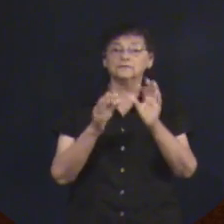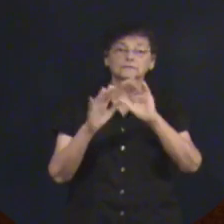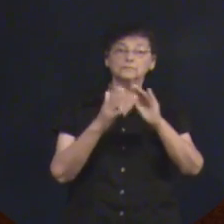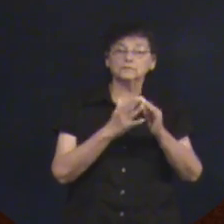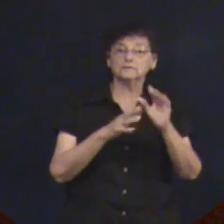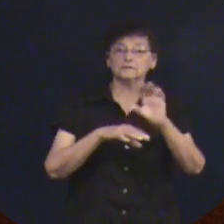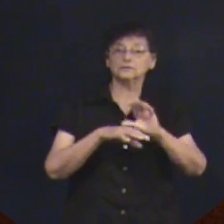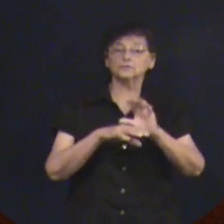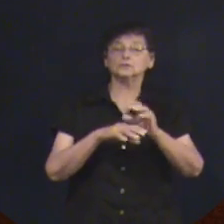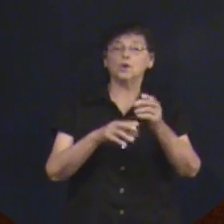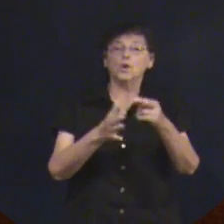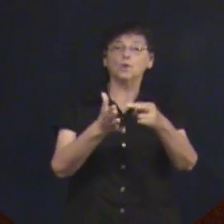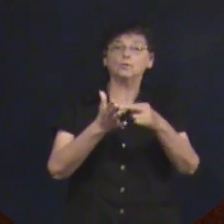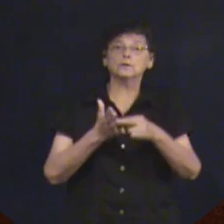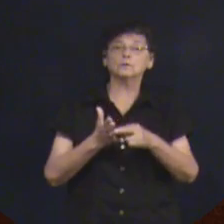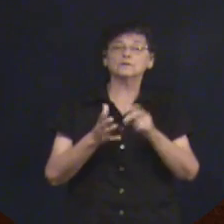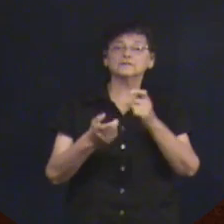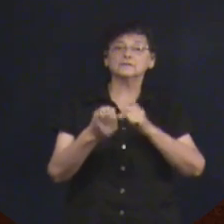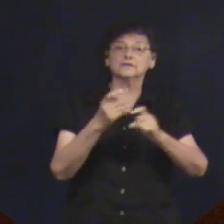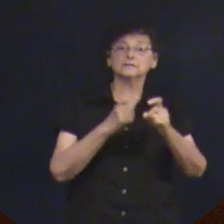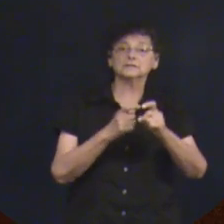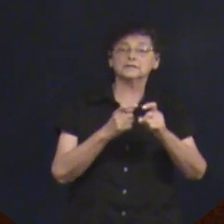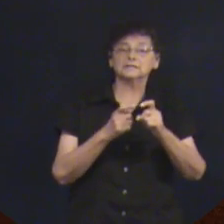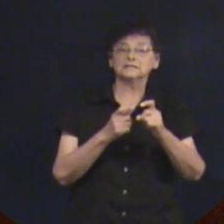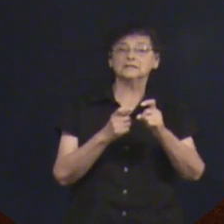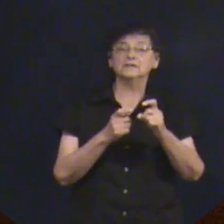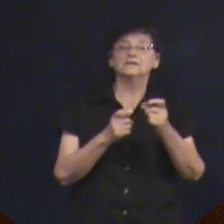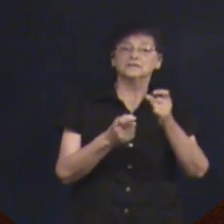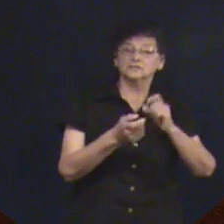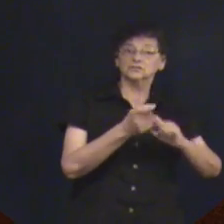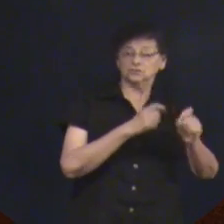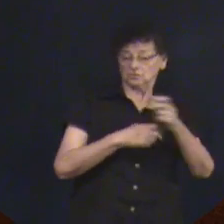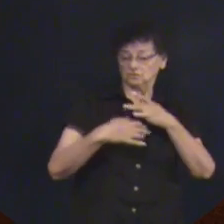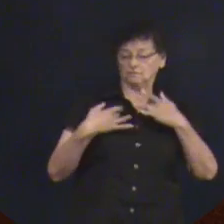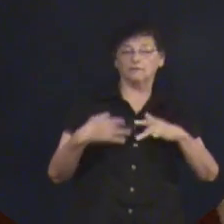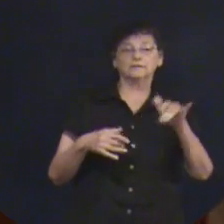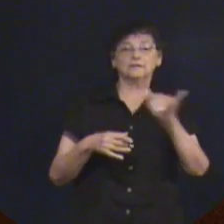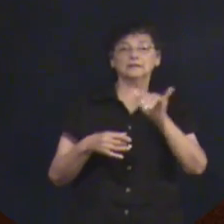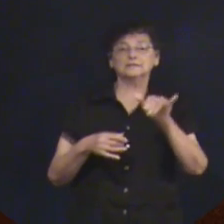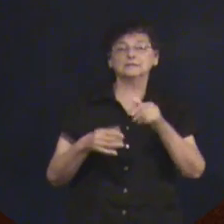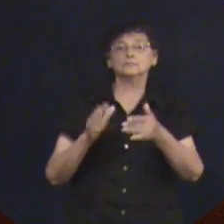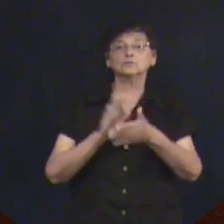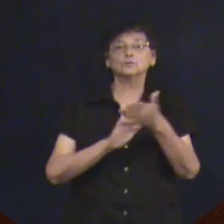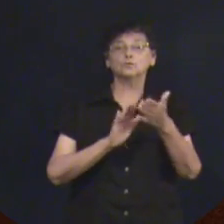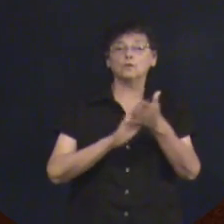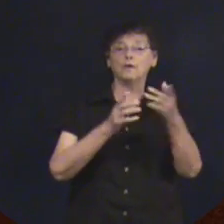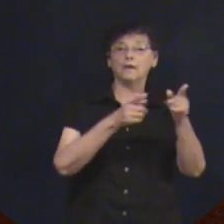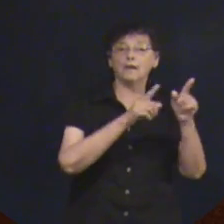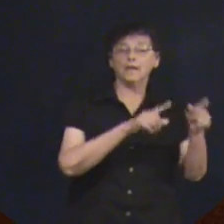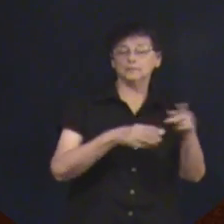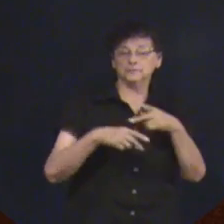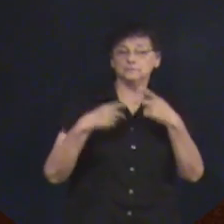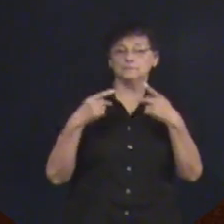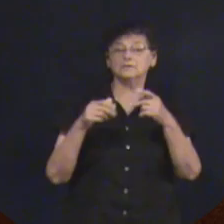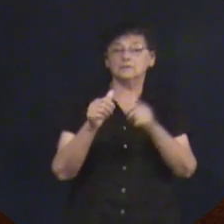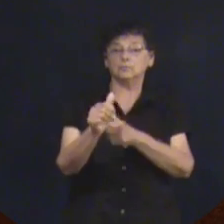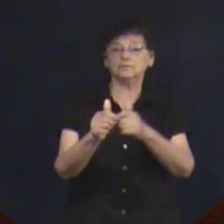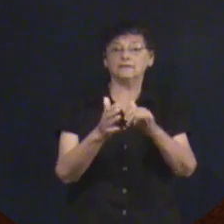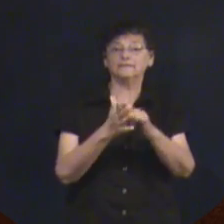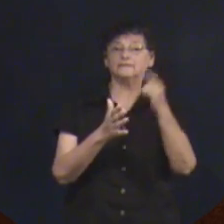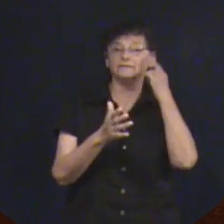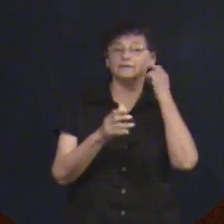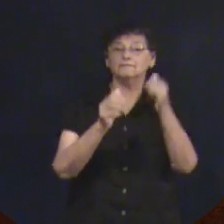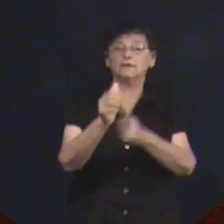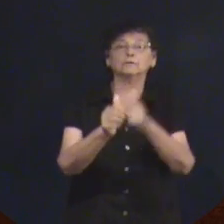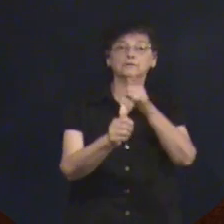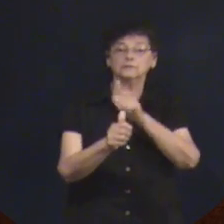comunidades e iglesias requiere una transformación, un cambio de corazón, como les ocurrió a los apóstoles, que pensaban que